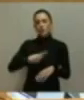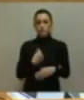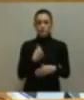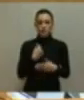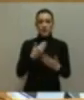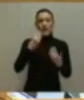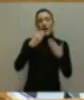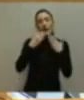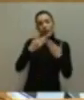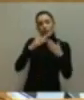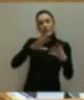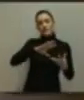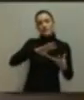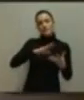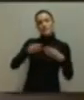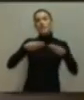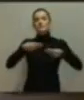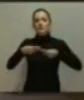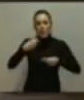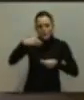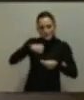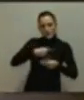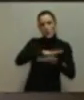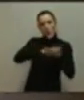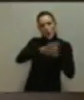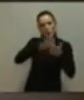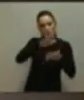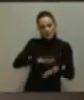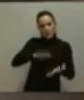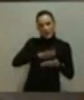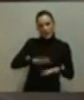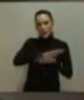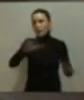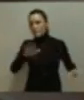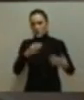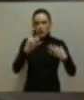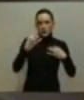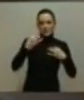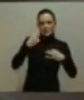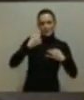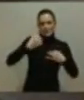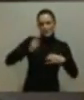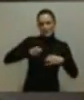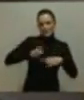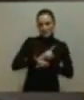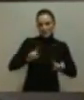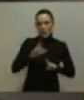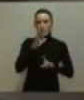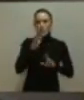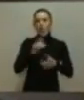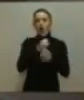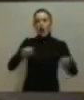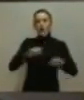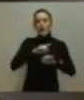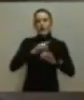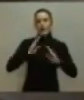Gracias a la flexibilidad del presidente, esta vez voy a hablarle con calma, no voy a ir tan rápido como es habitual, a pesar de que los tiempos políticos parece que